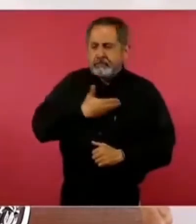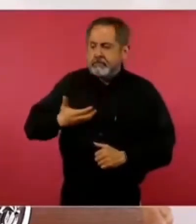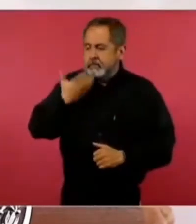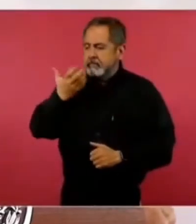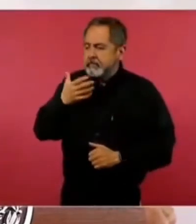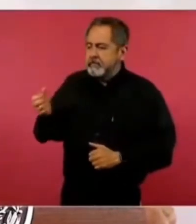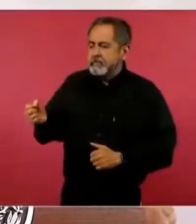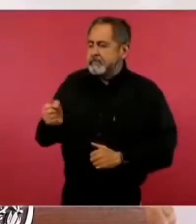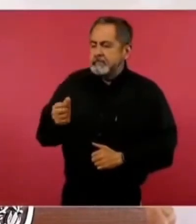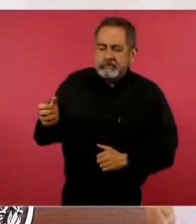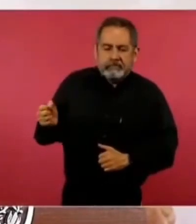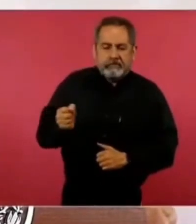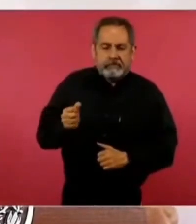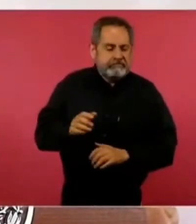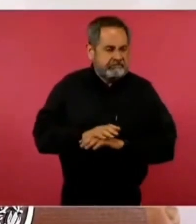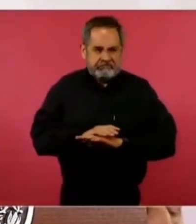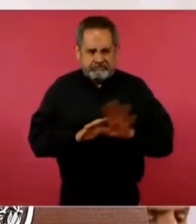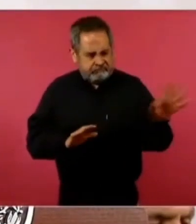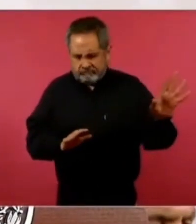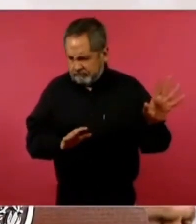de respeto